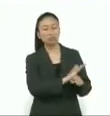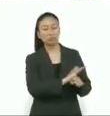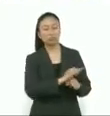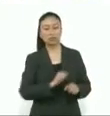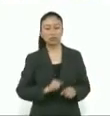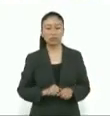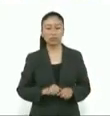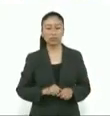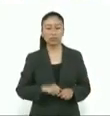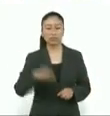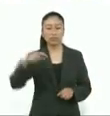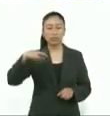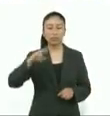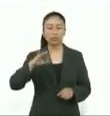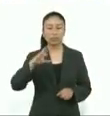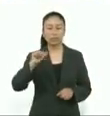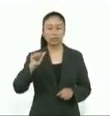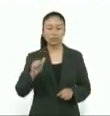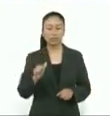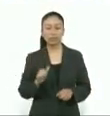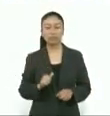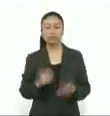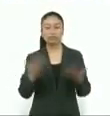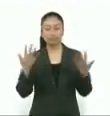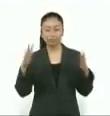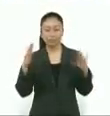María Fabiola Alaniz Sámano.